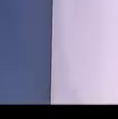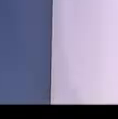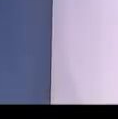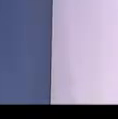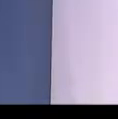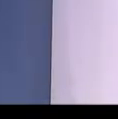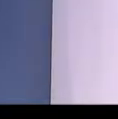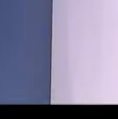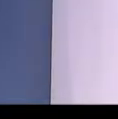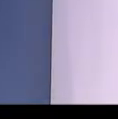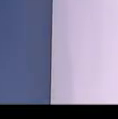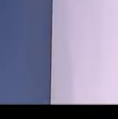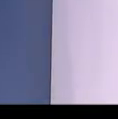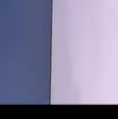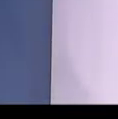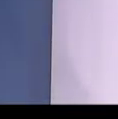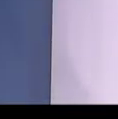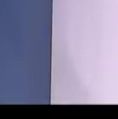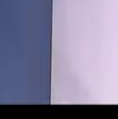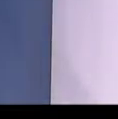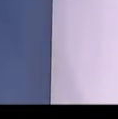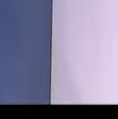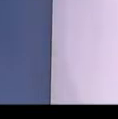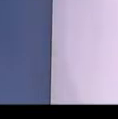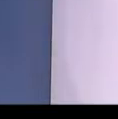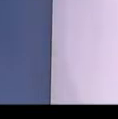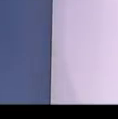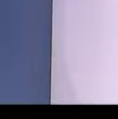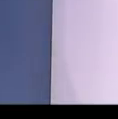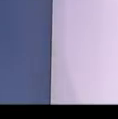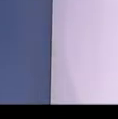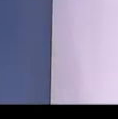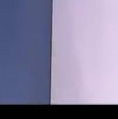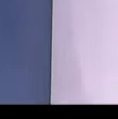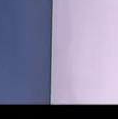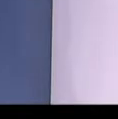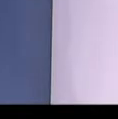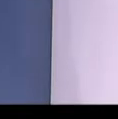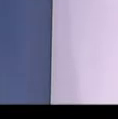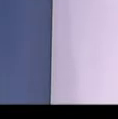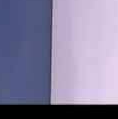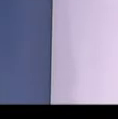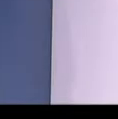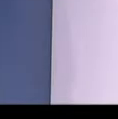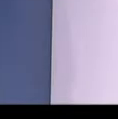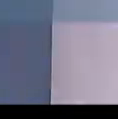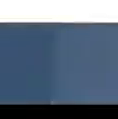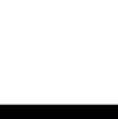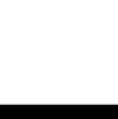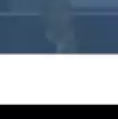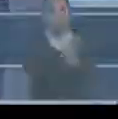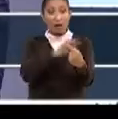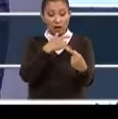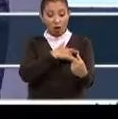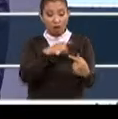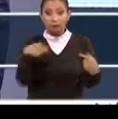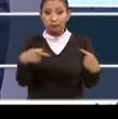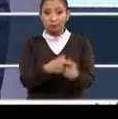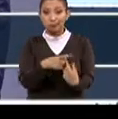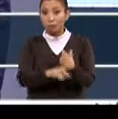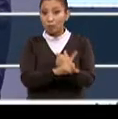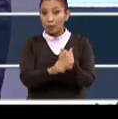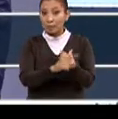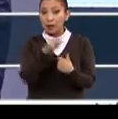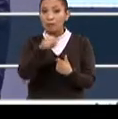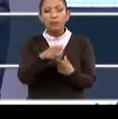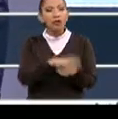Del 30% de los factores no prevenibles, el doctor nos dijo cómo se pueden evitar. ¿De qué va a depender